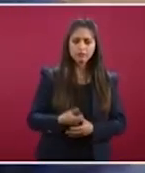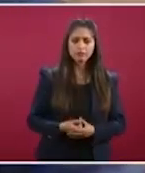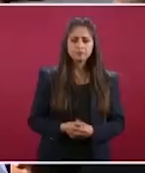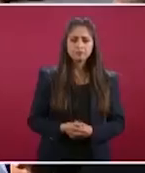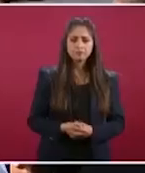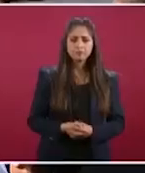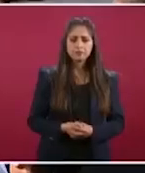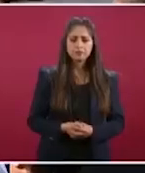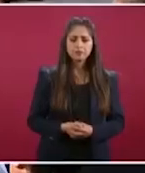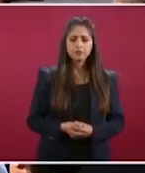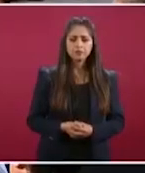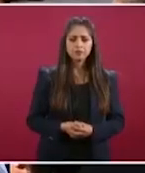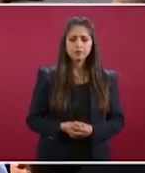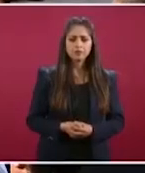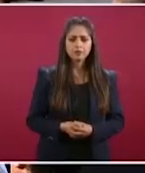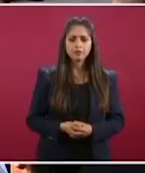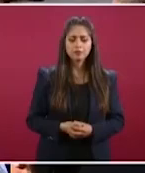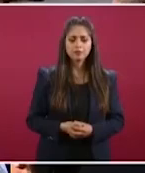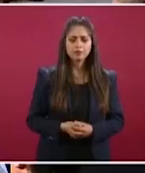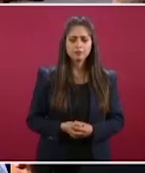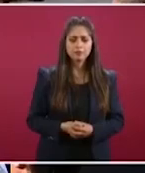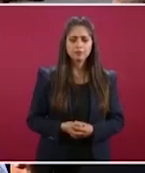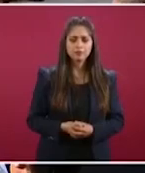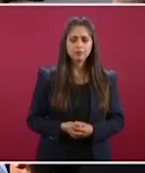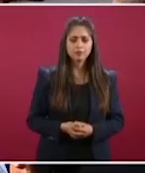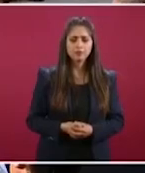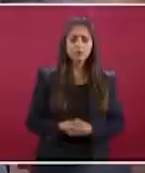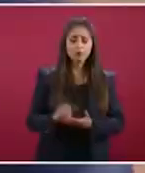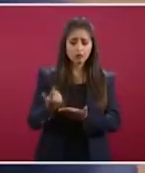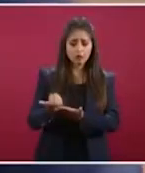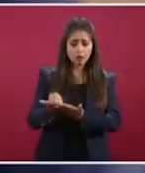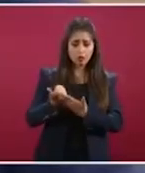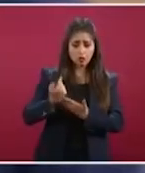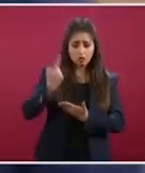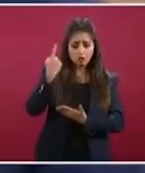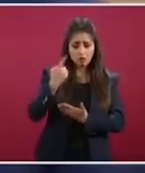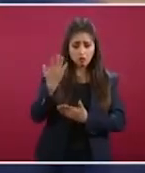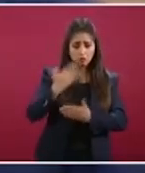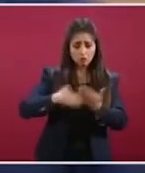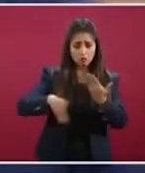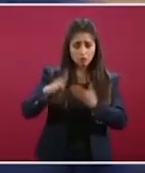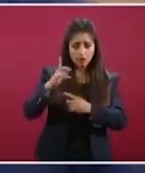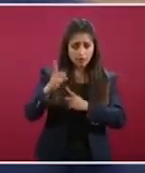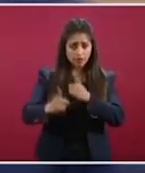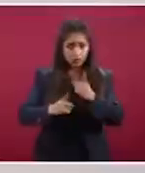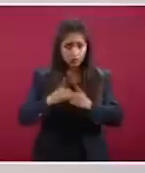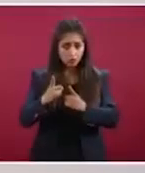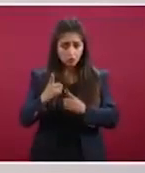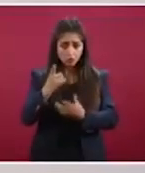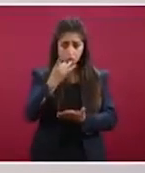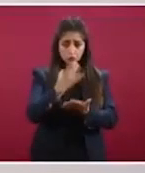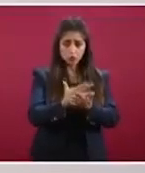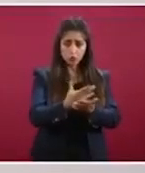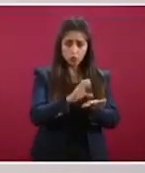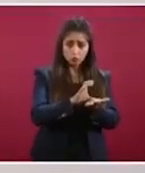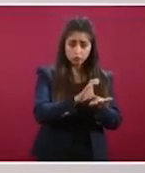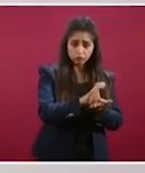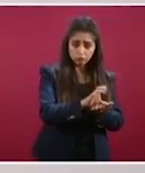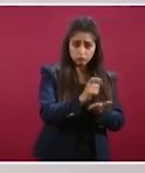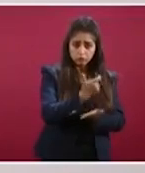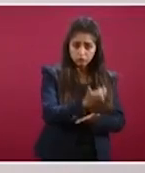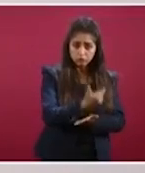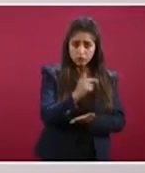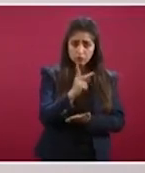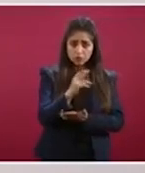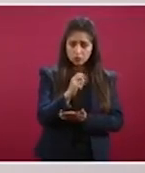que nos va a ayudar a impulsar el deporte. No solo el presupuesto, sino